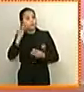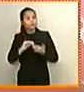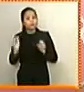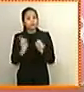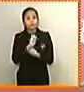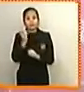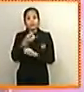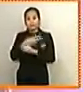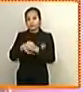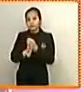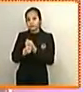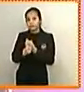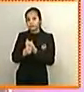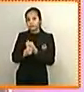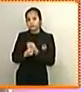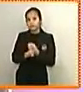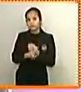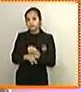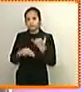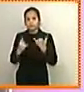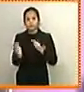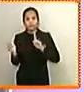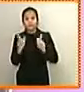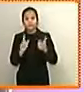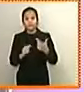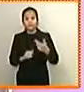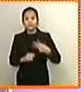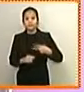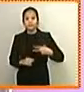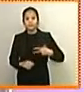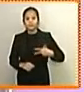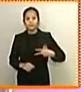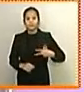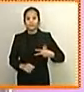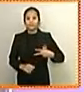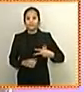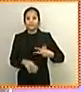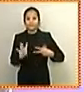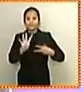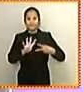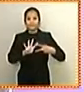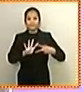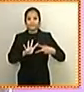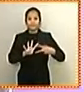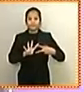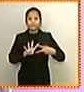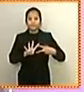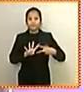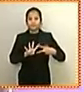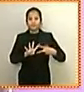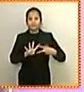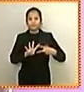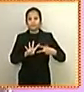premiados. Así que conoceremos el primer número seleccionado, primer dígito, 4, segundo dígito,